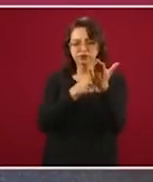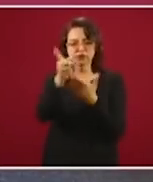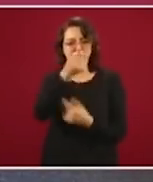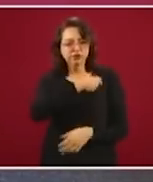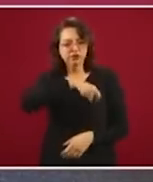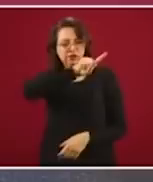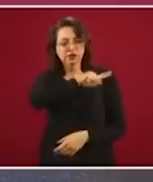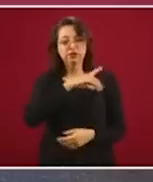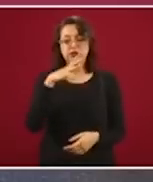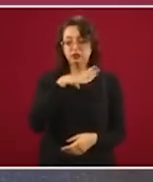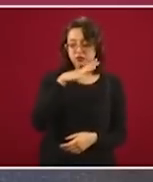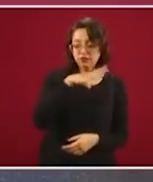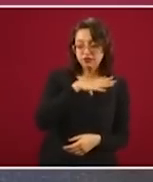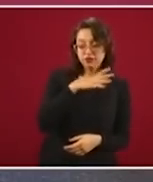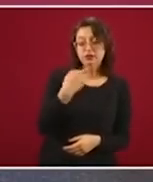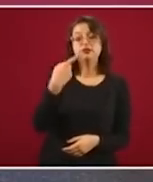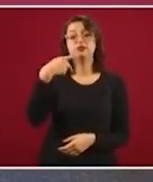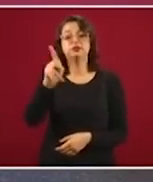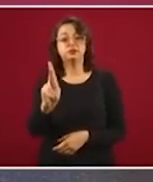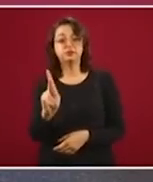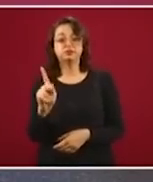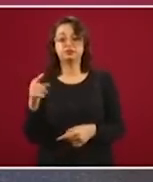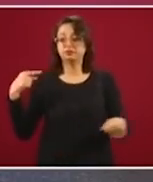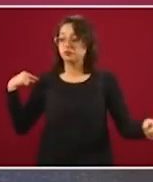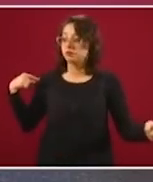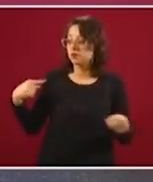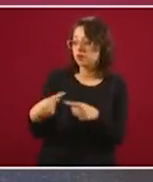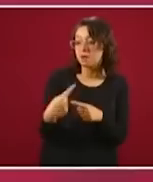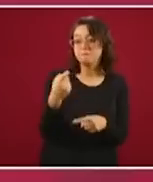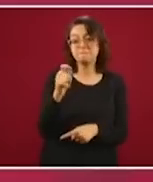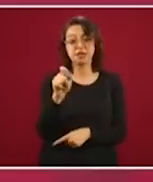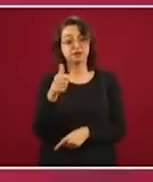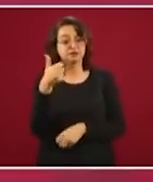pero durante todo ese tiempo